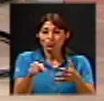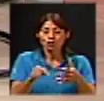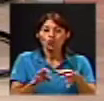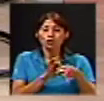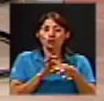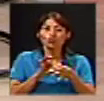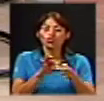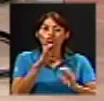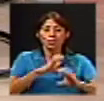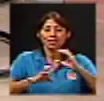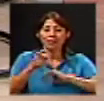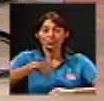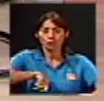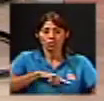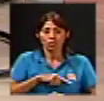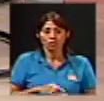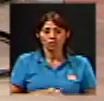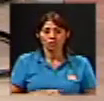nuestros.